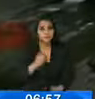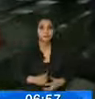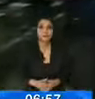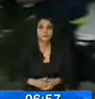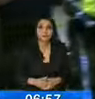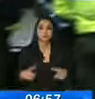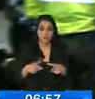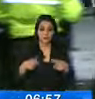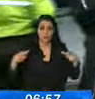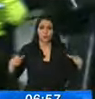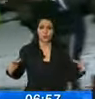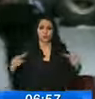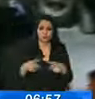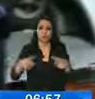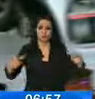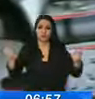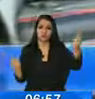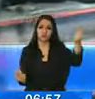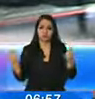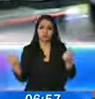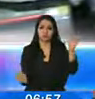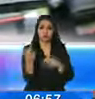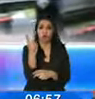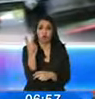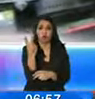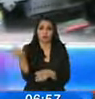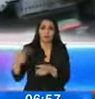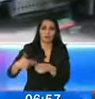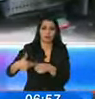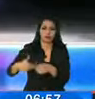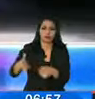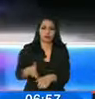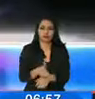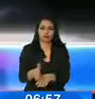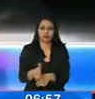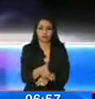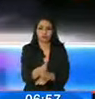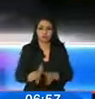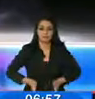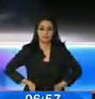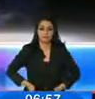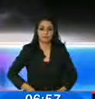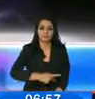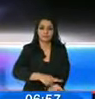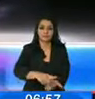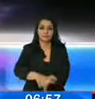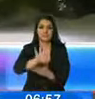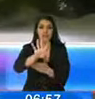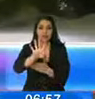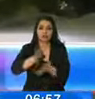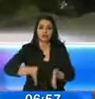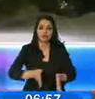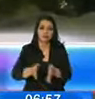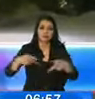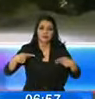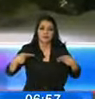tráilers que transportaban diésel protagonizaron un aparatoso accidente desde el kilómetro 5 de la Ruta Viva. Se da